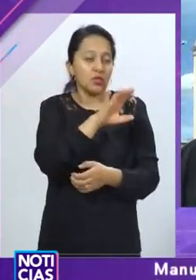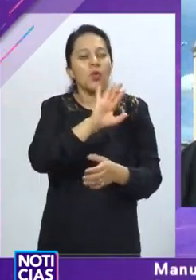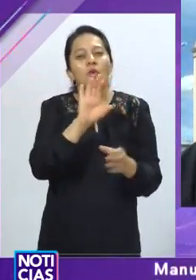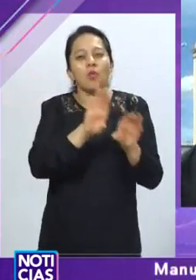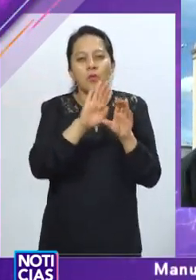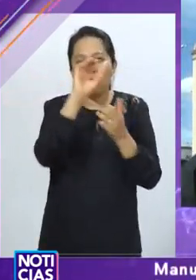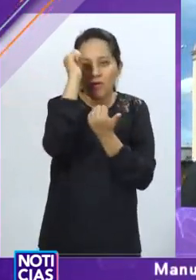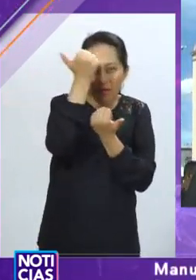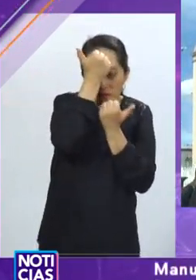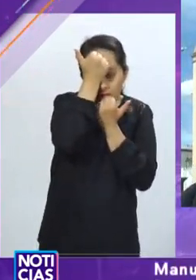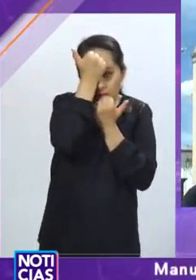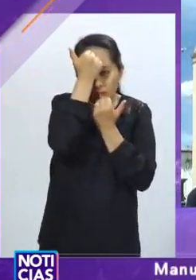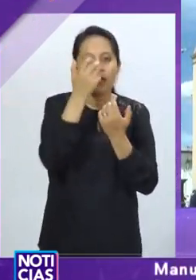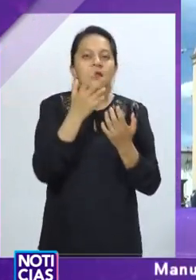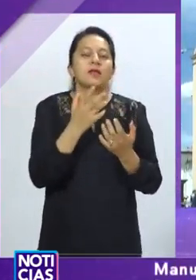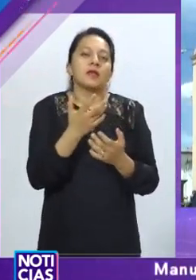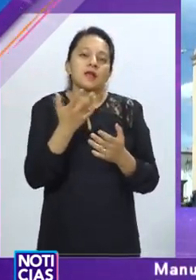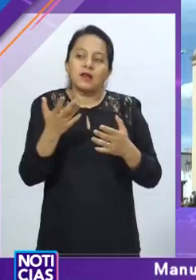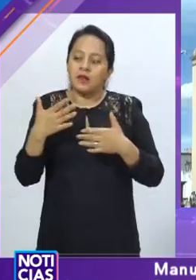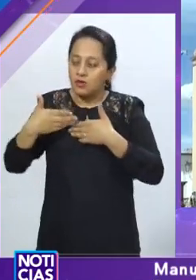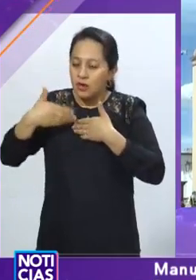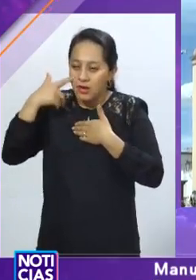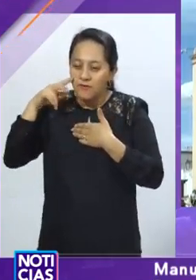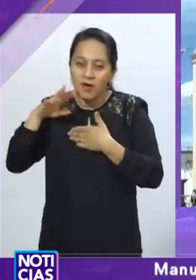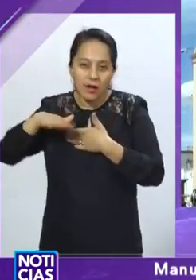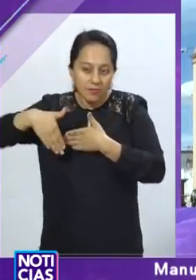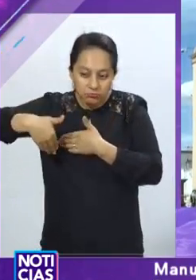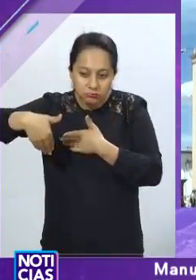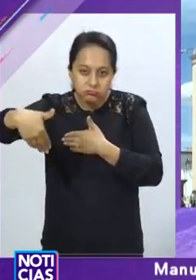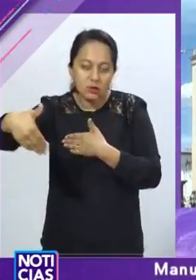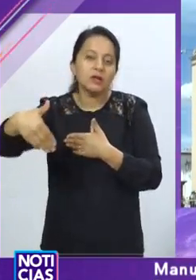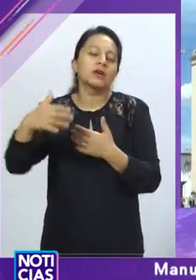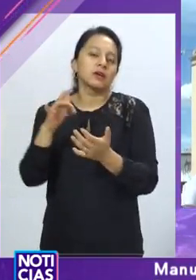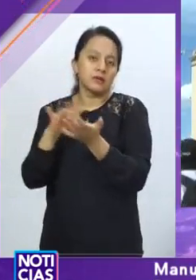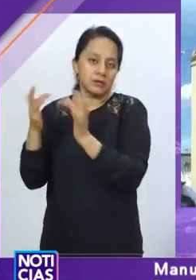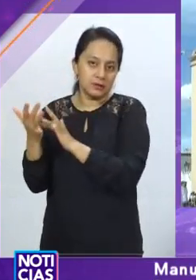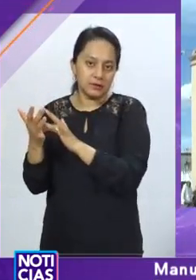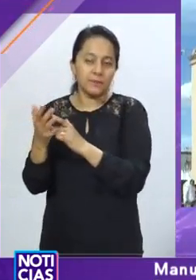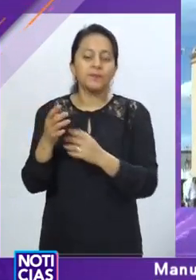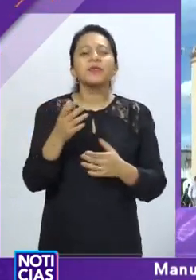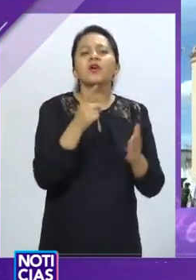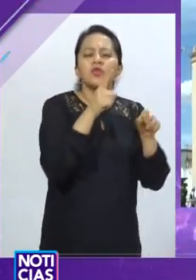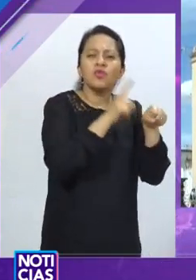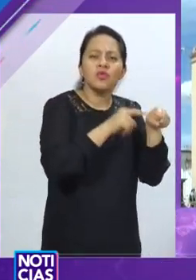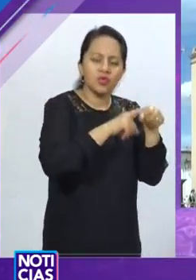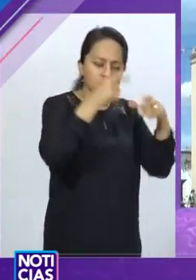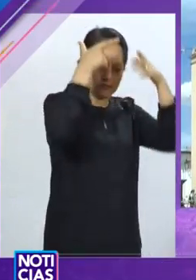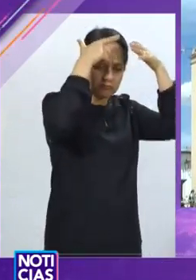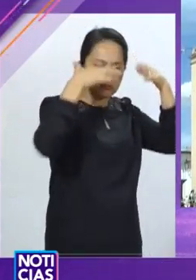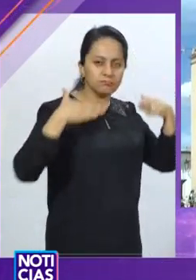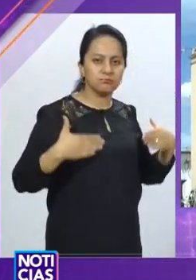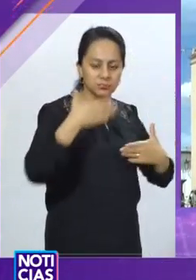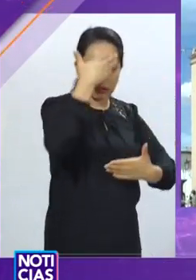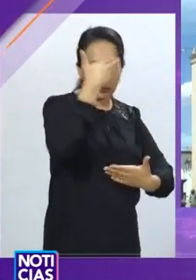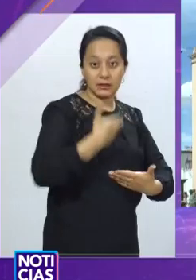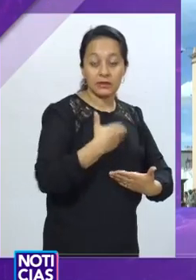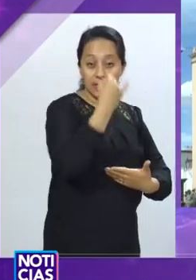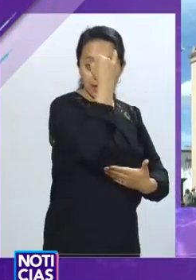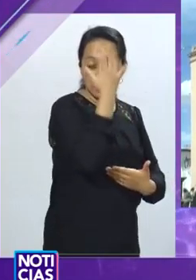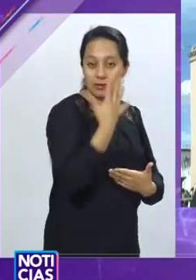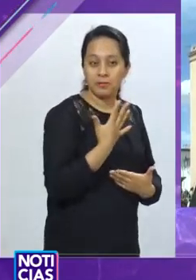cadenas. Básicamente los que llevamos cadenas somos los que nos encerramos en el retiro, que vamos con cadenas y descalzos.